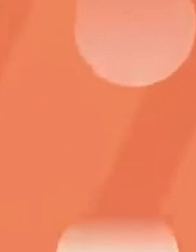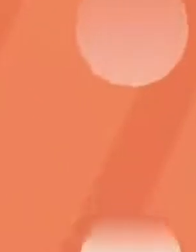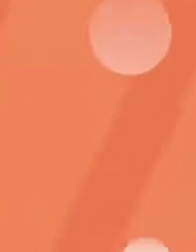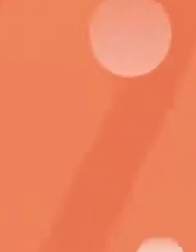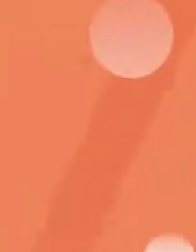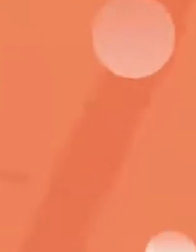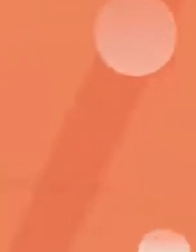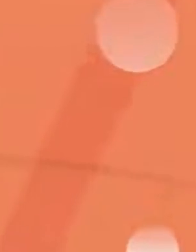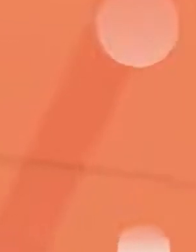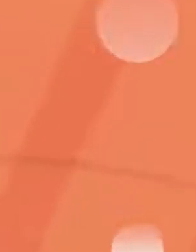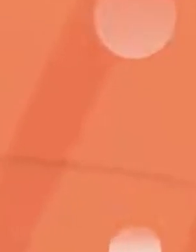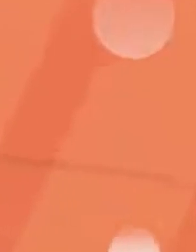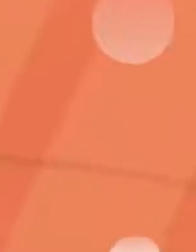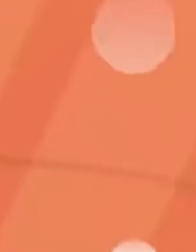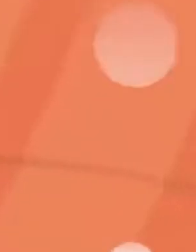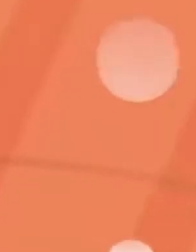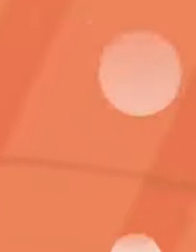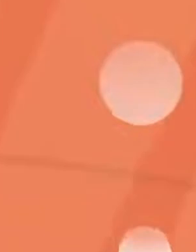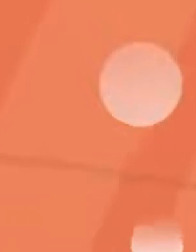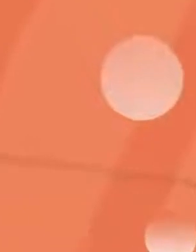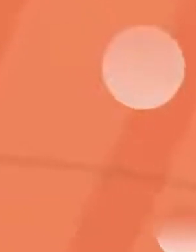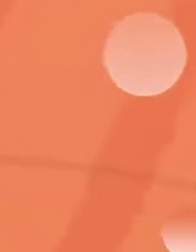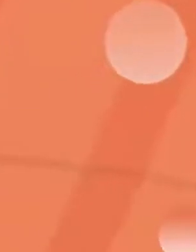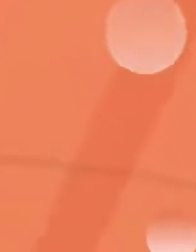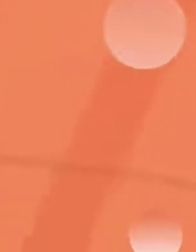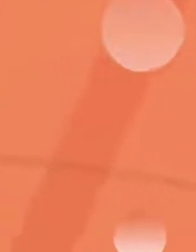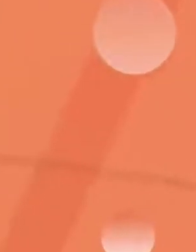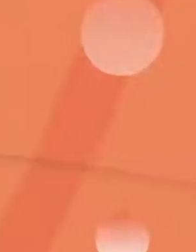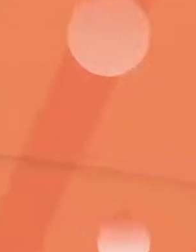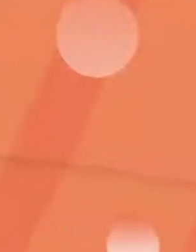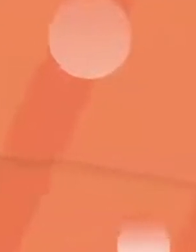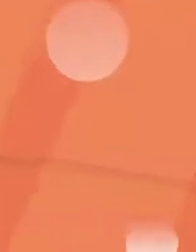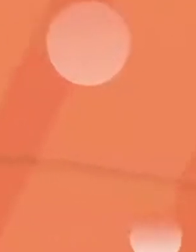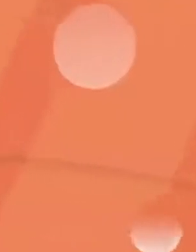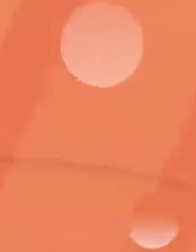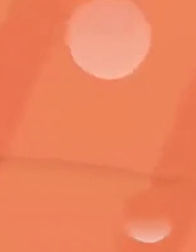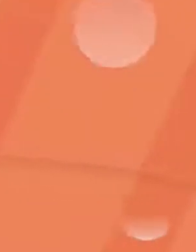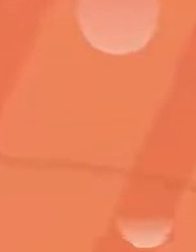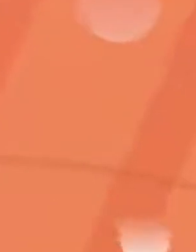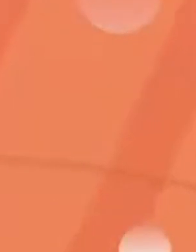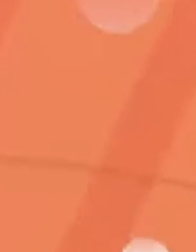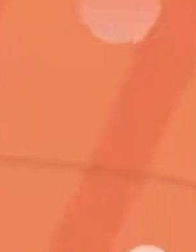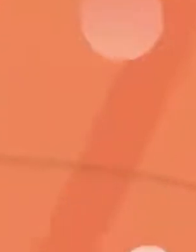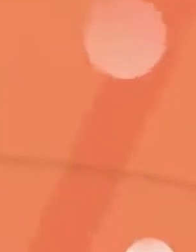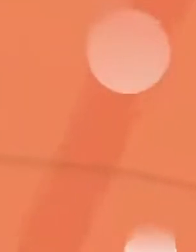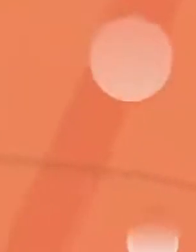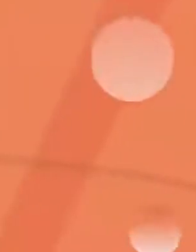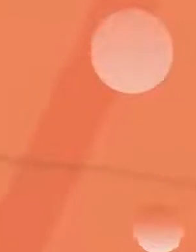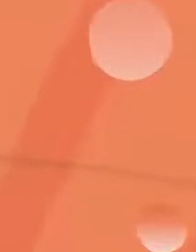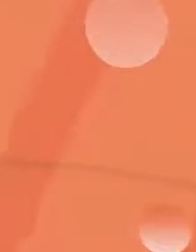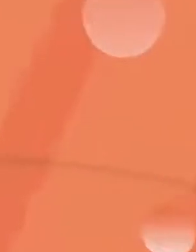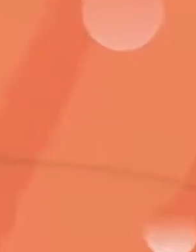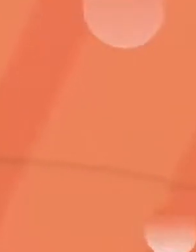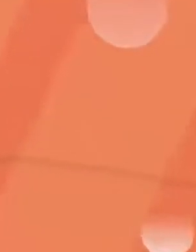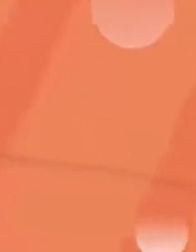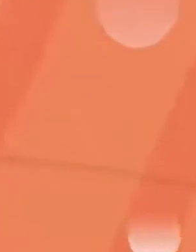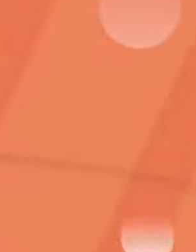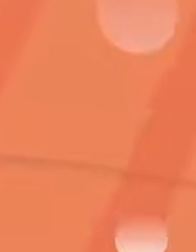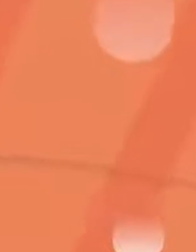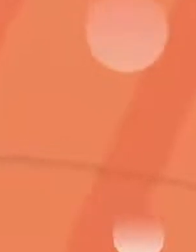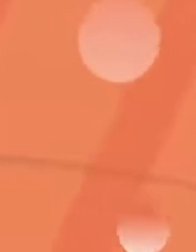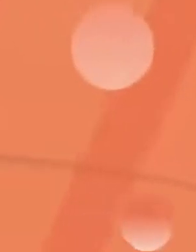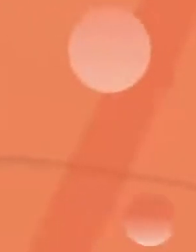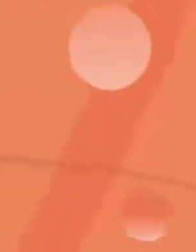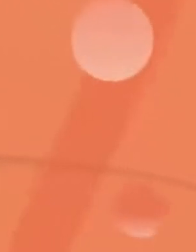¿Cómo afecta a la sociedad la actitud de las personas o grupos que actúan sin apegarse a las leyes?